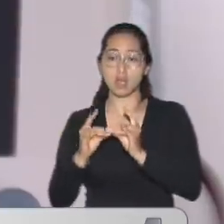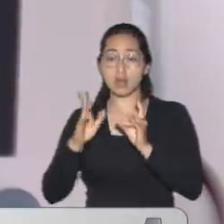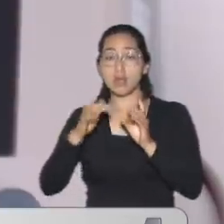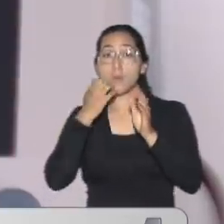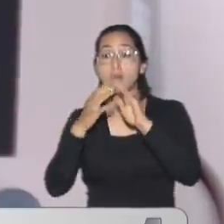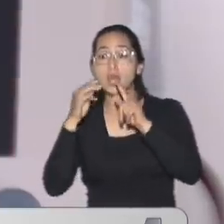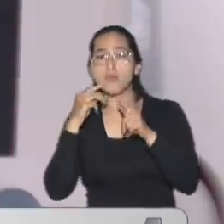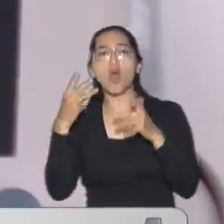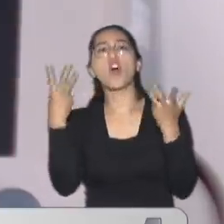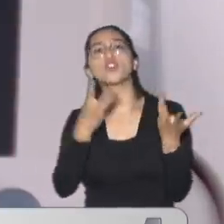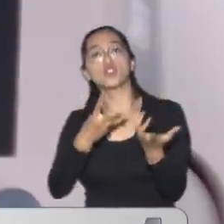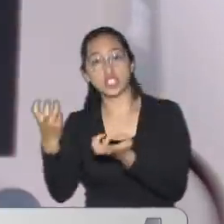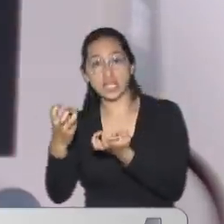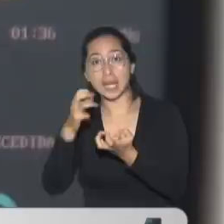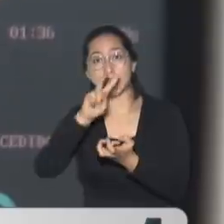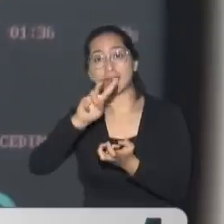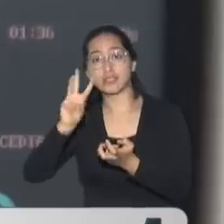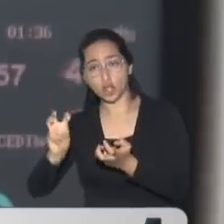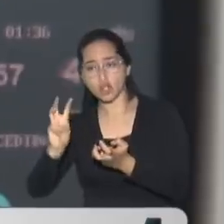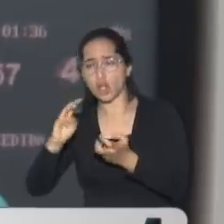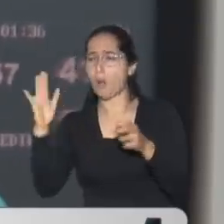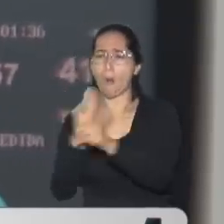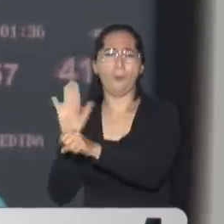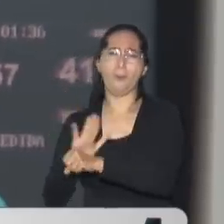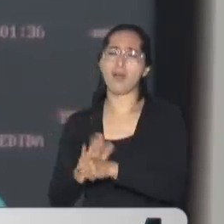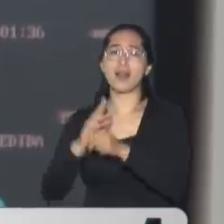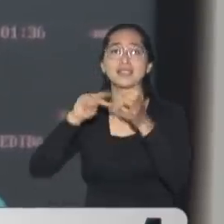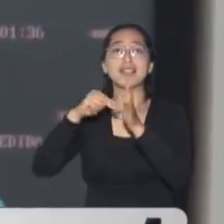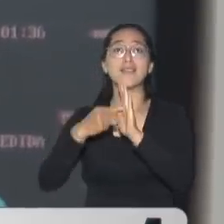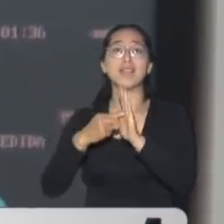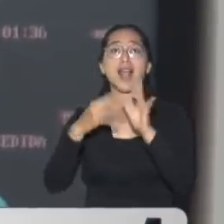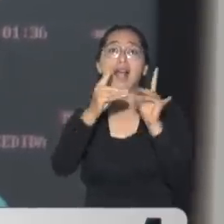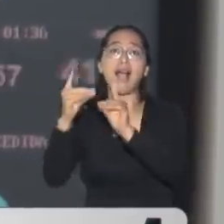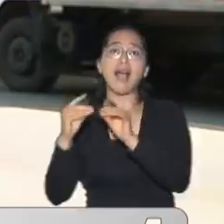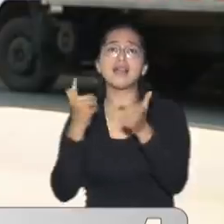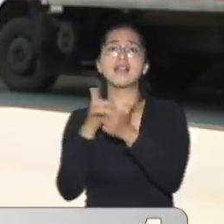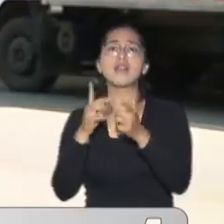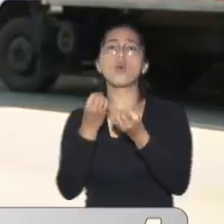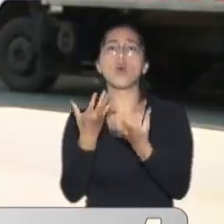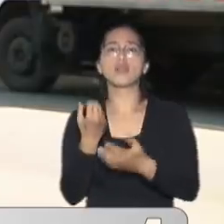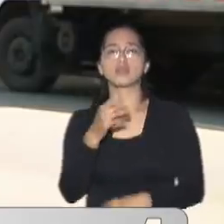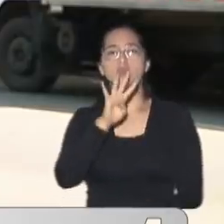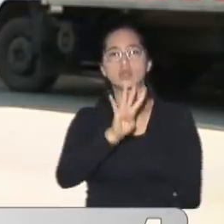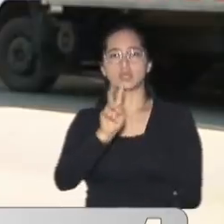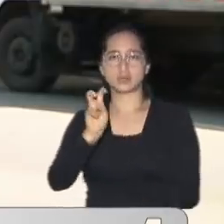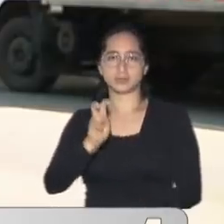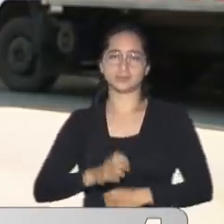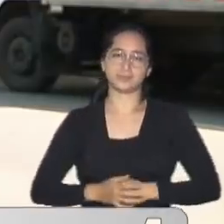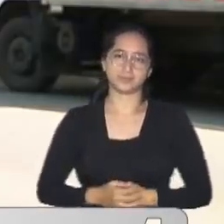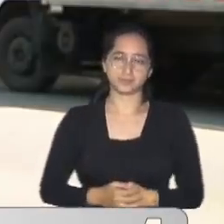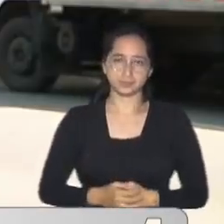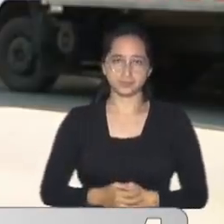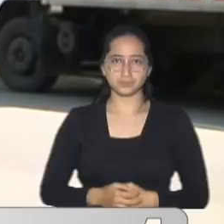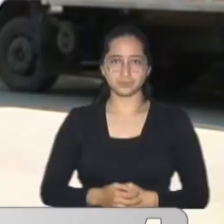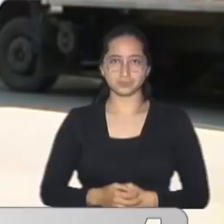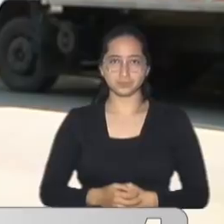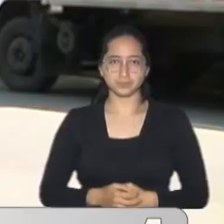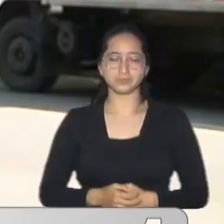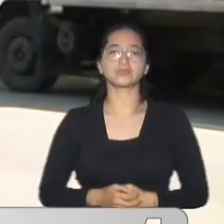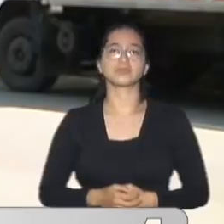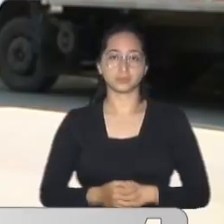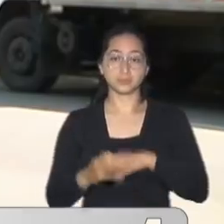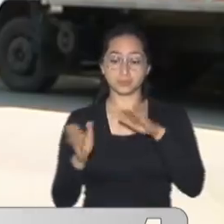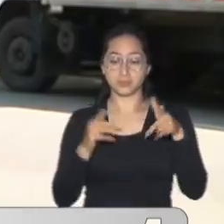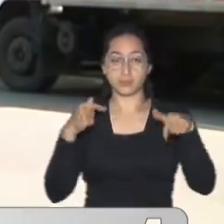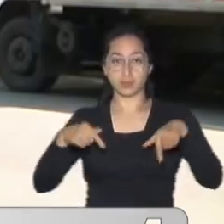habilitadas, 828 están ocupadas, es decir, quedan disponibles 47. Y en otra noticias de la